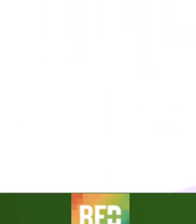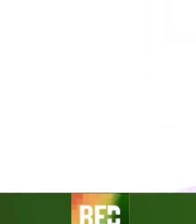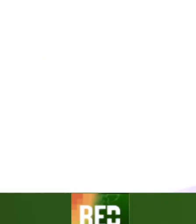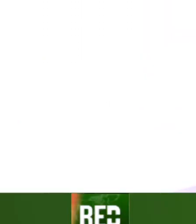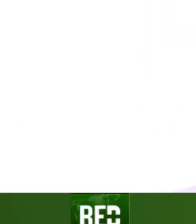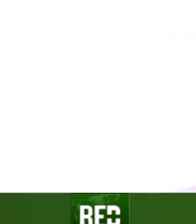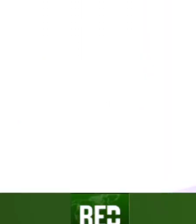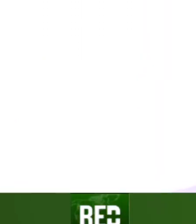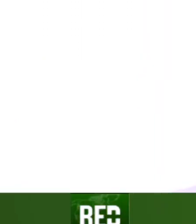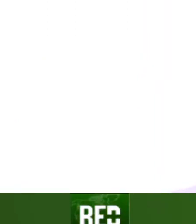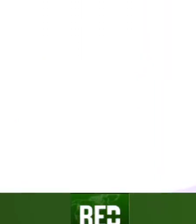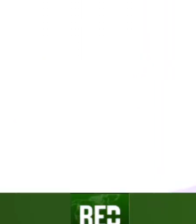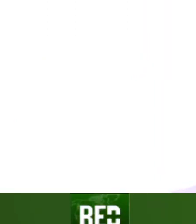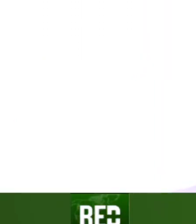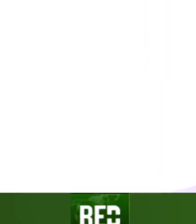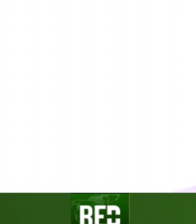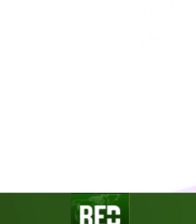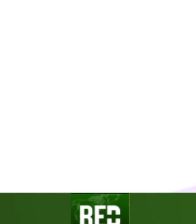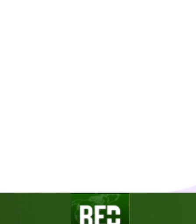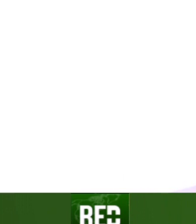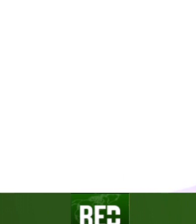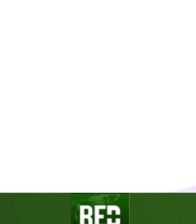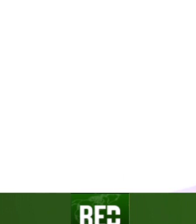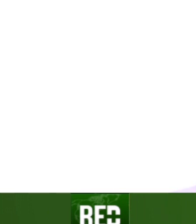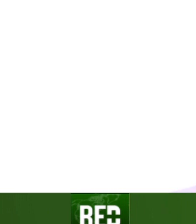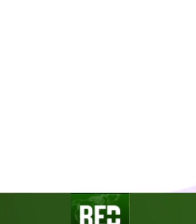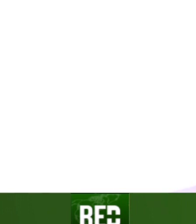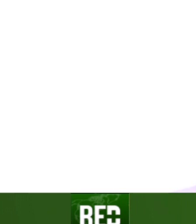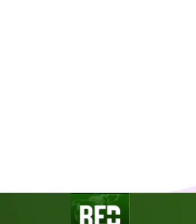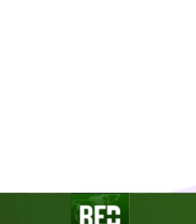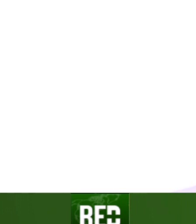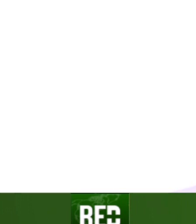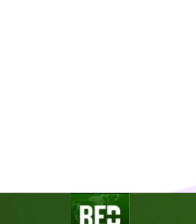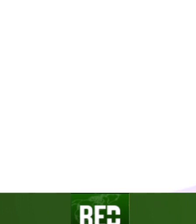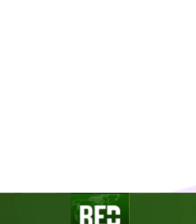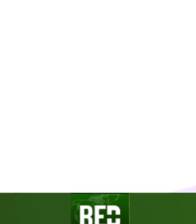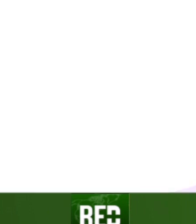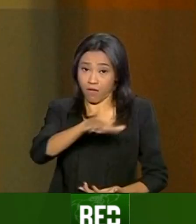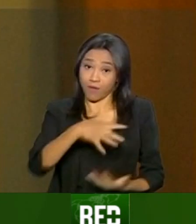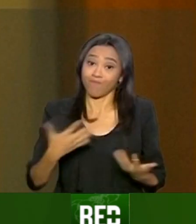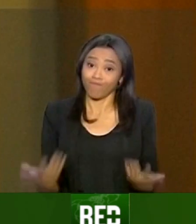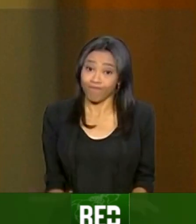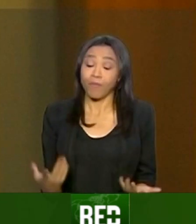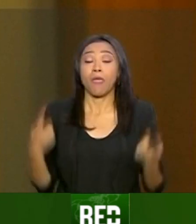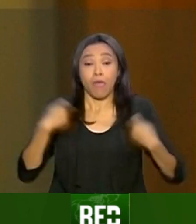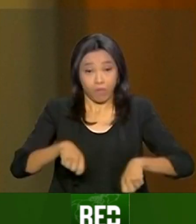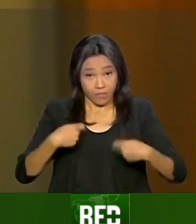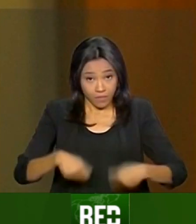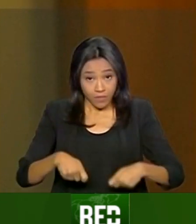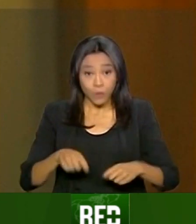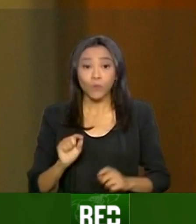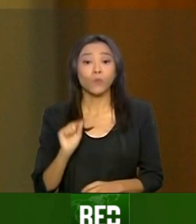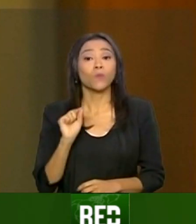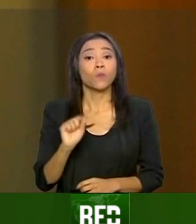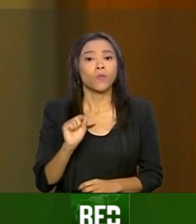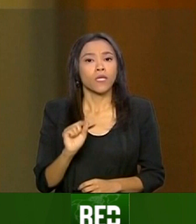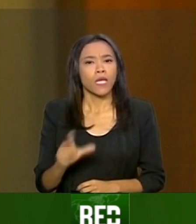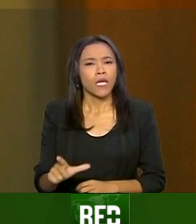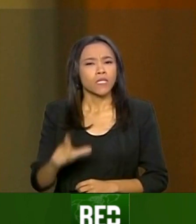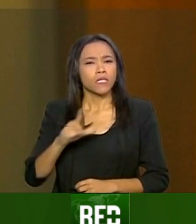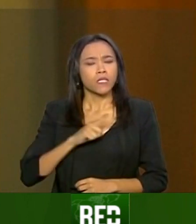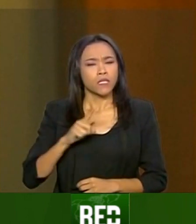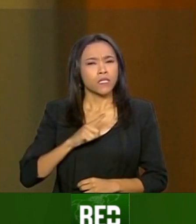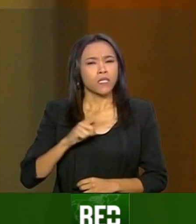y espero que muy pronto tengan un presidente que se comporte a su altura disculpa pero luego de la respuesta de macrón bolsonaro